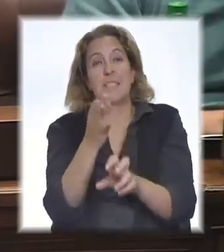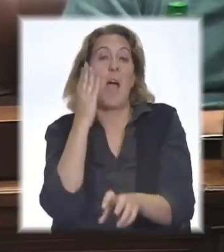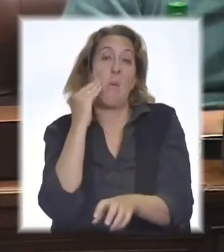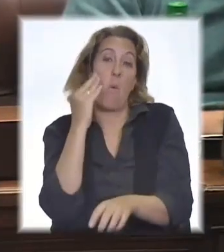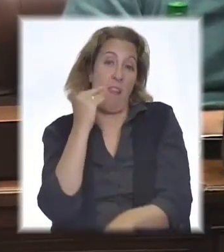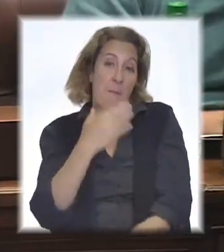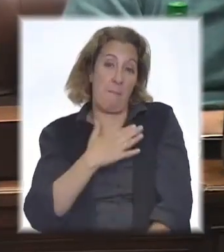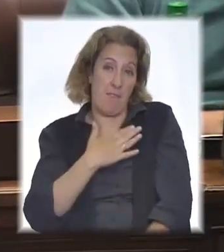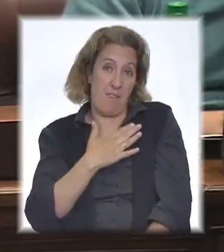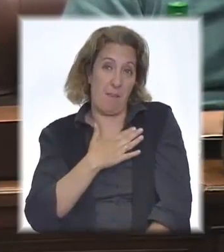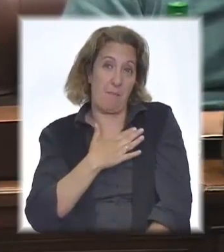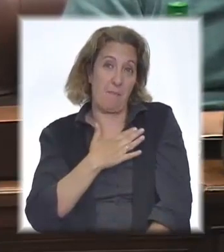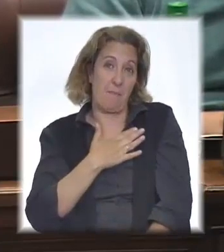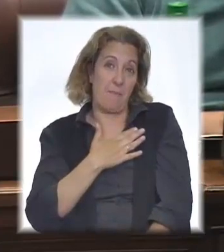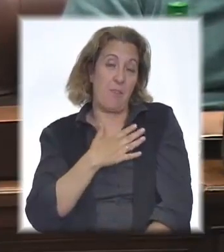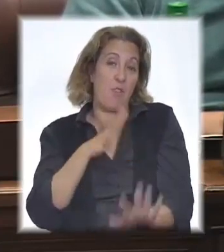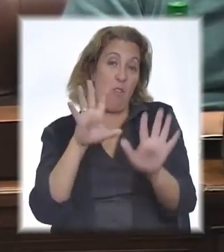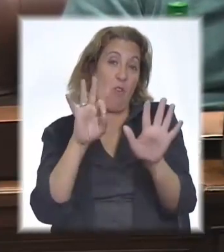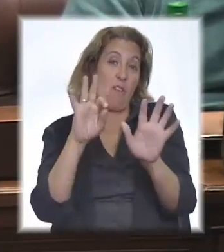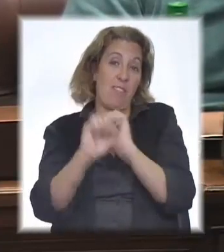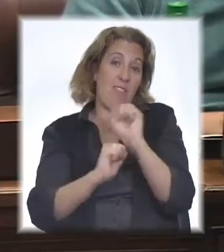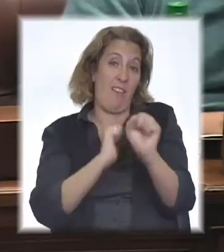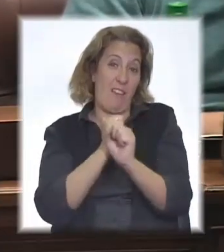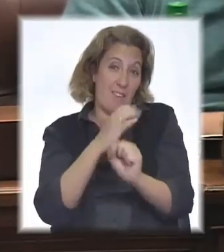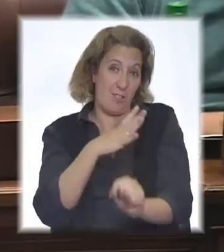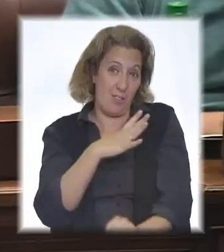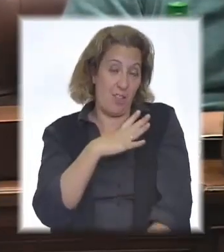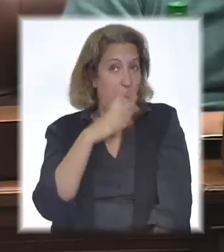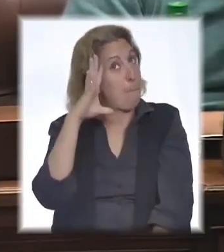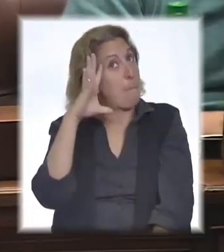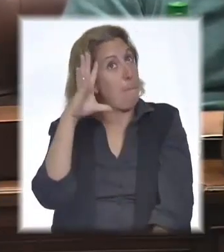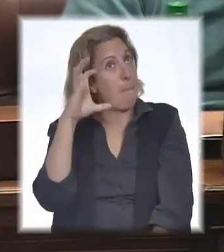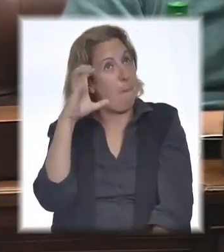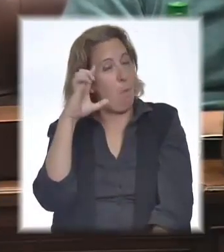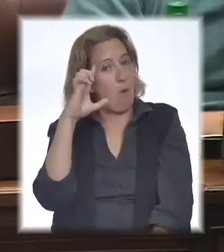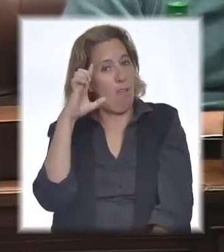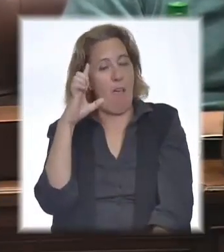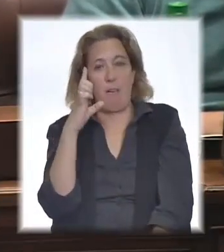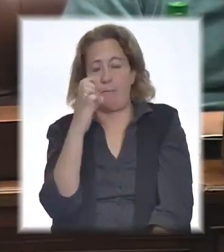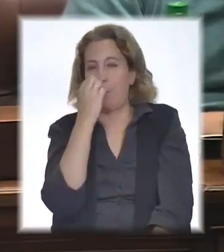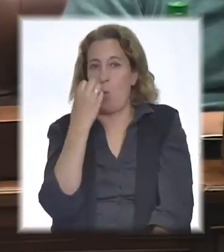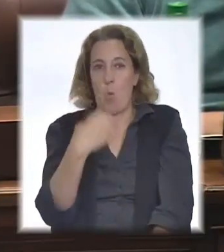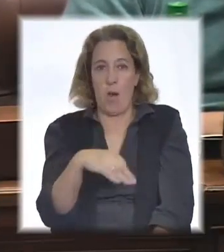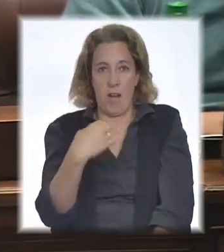además dicho sea de paso 90 años y que tiene una memoria extraordinaria